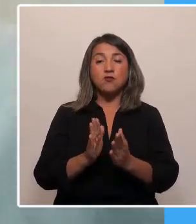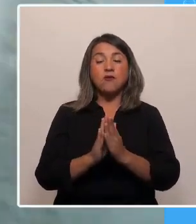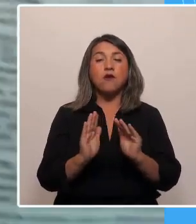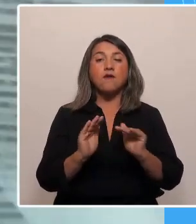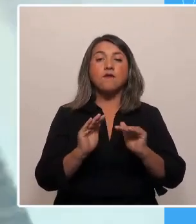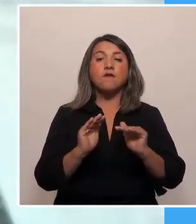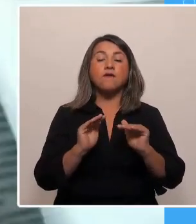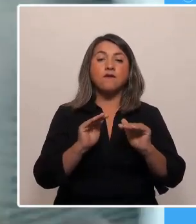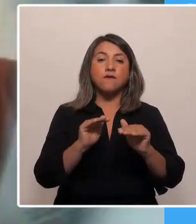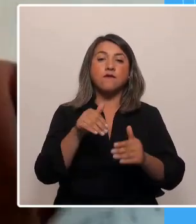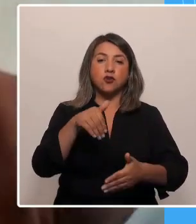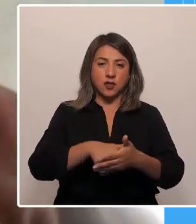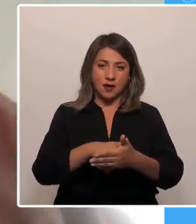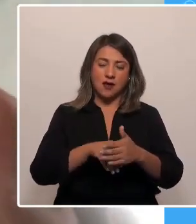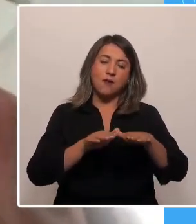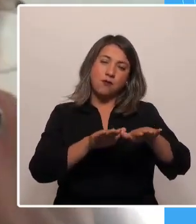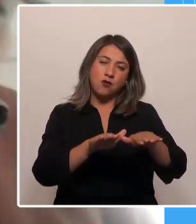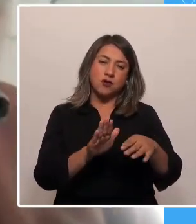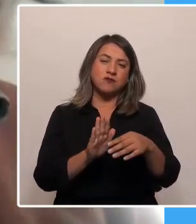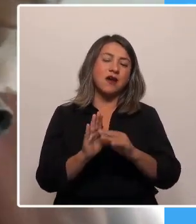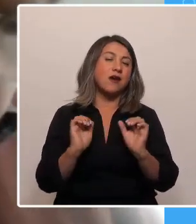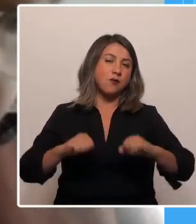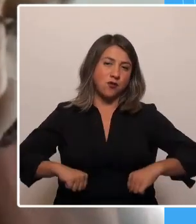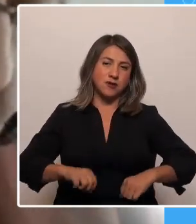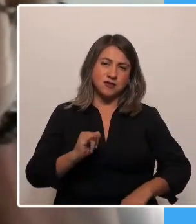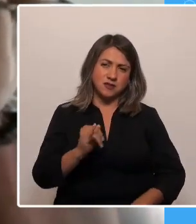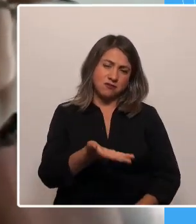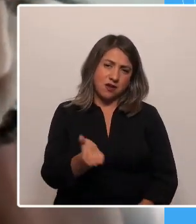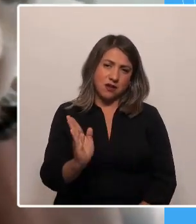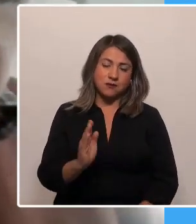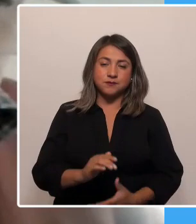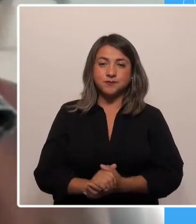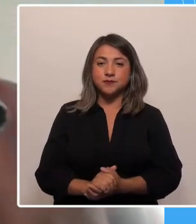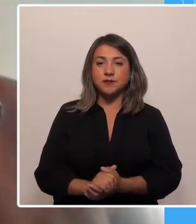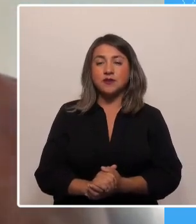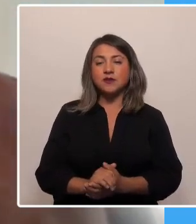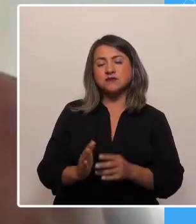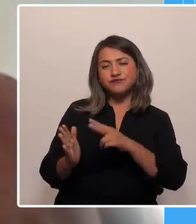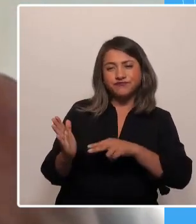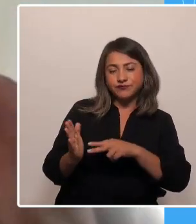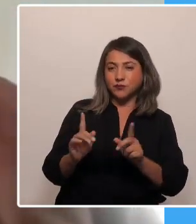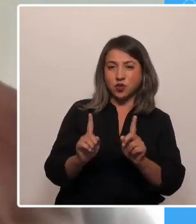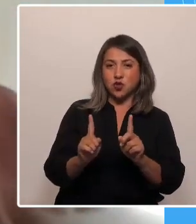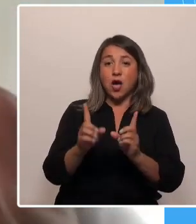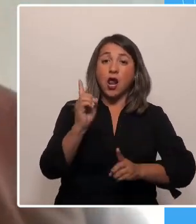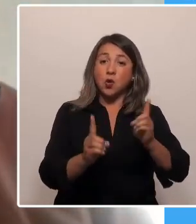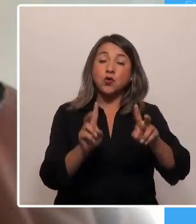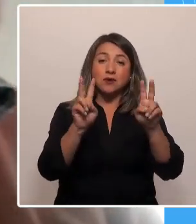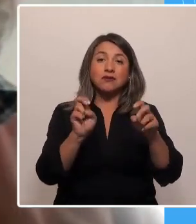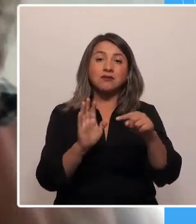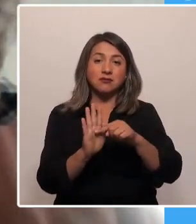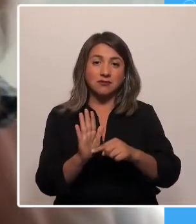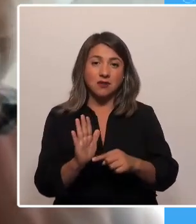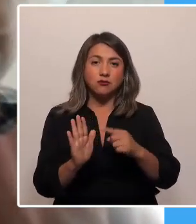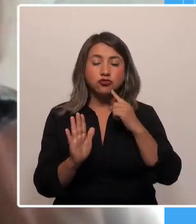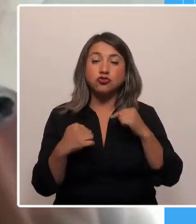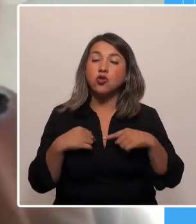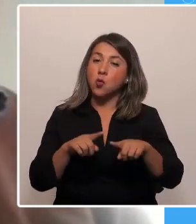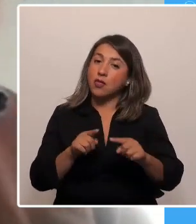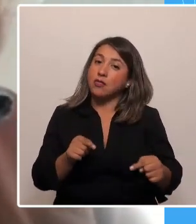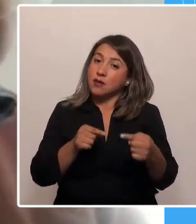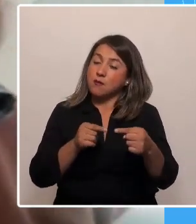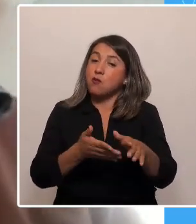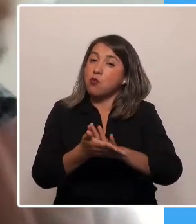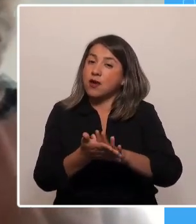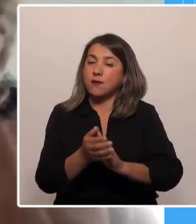este informe en forma favorable, sin prejuicio, ¿no es cierto?, que hay algunos puntos con los que discrepo. Por